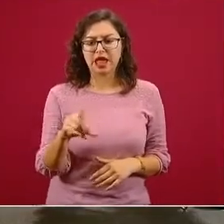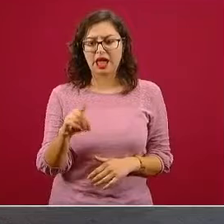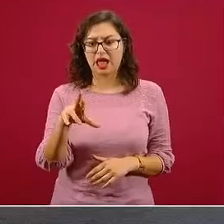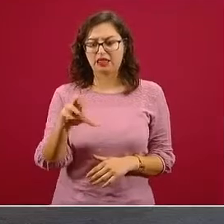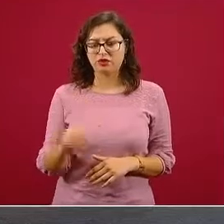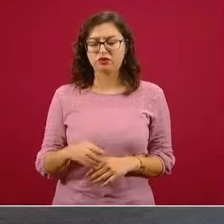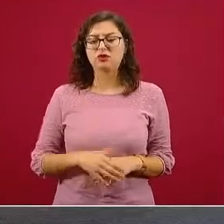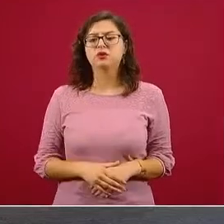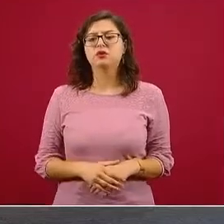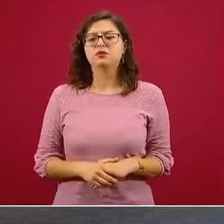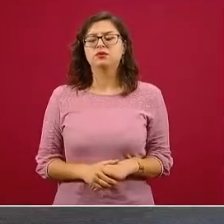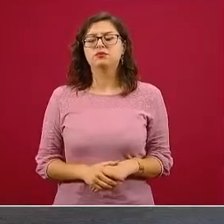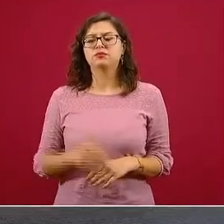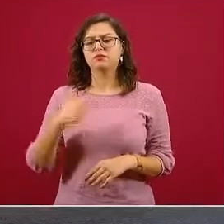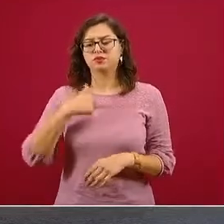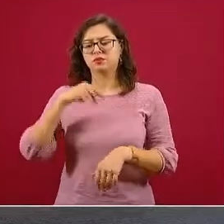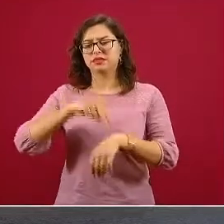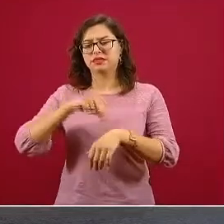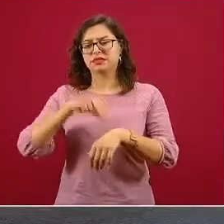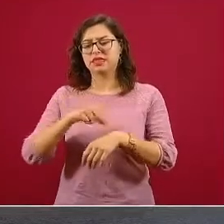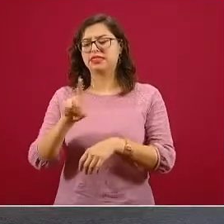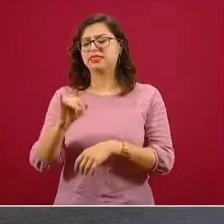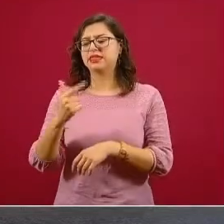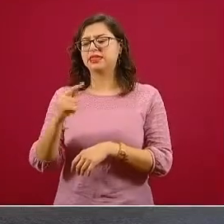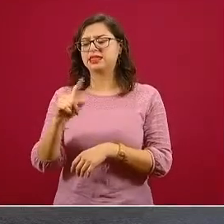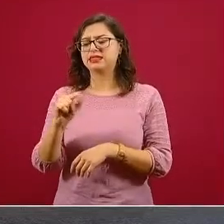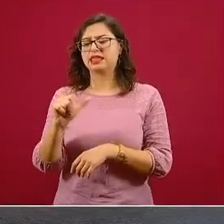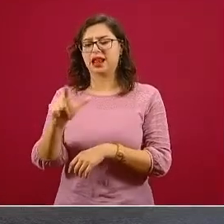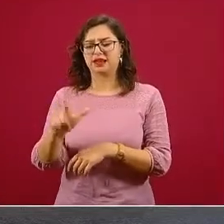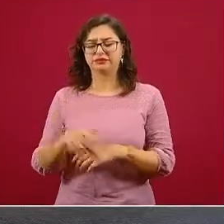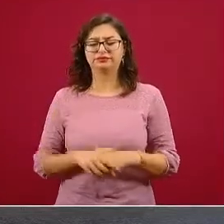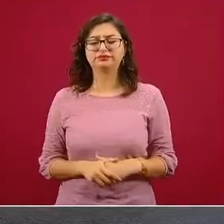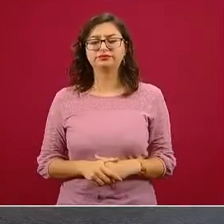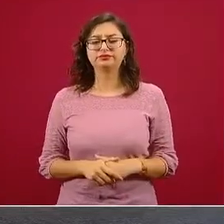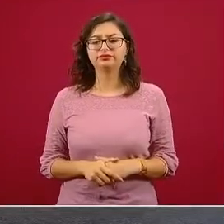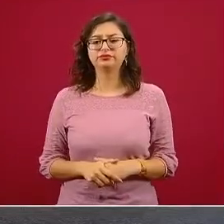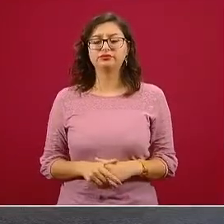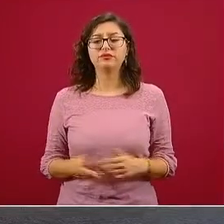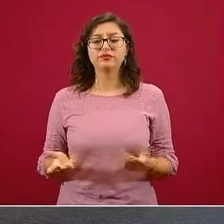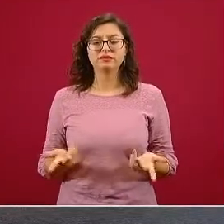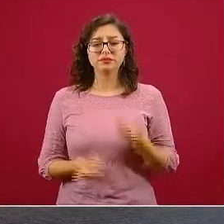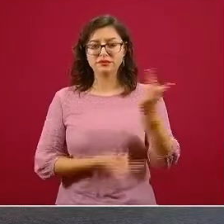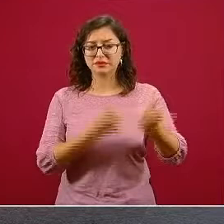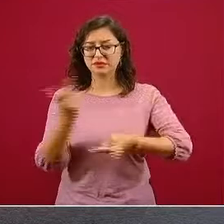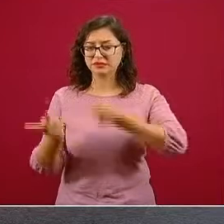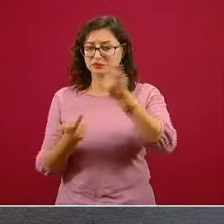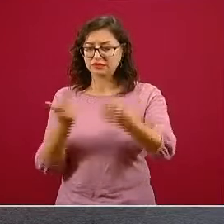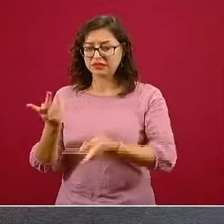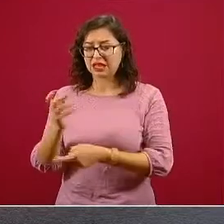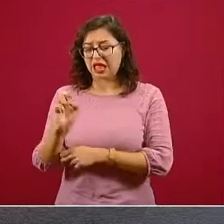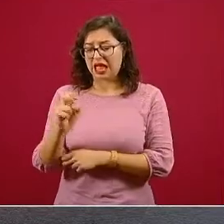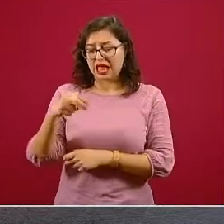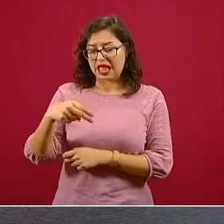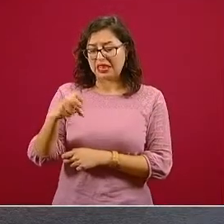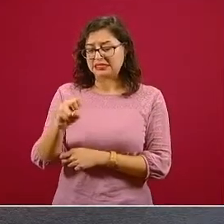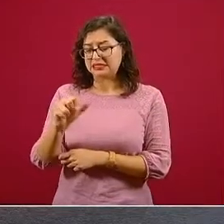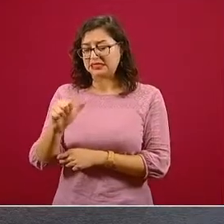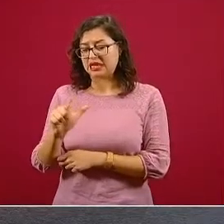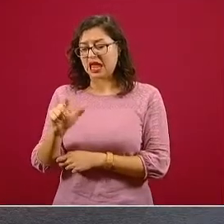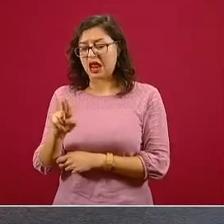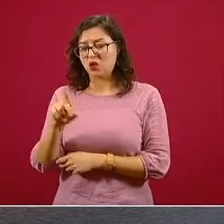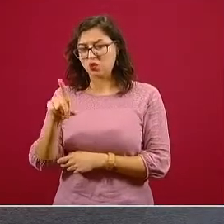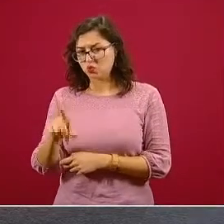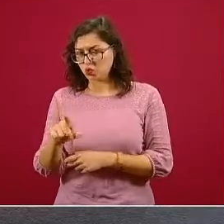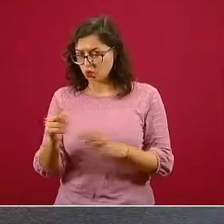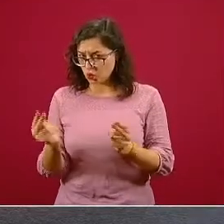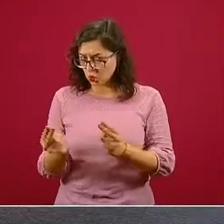Gracias, Alejandro Alemán, de Medicina Digital. Doctor, esta encuesta en Sanut lo que revela es esta urgencia de salirse